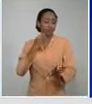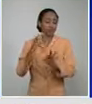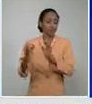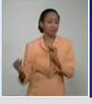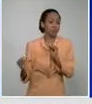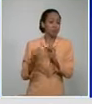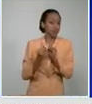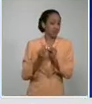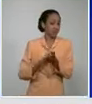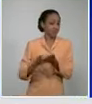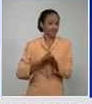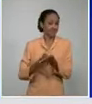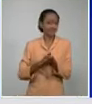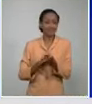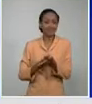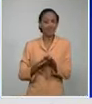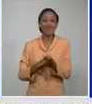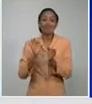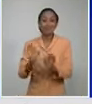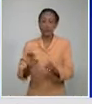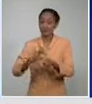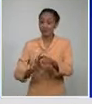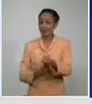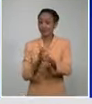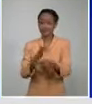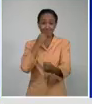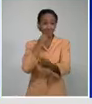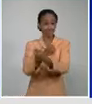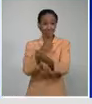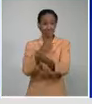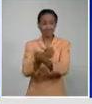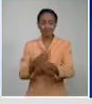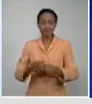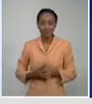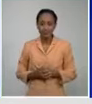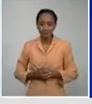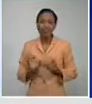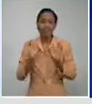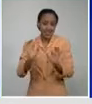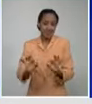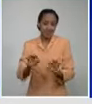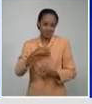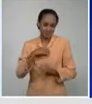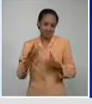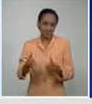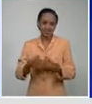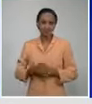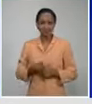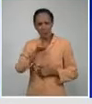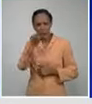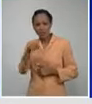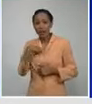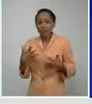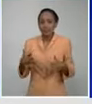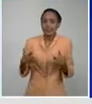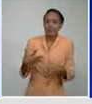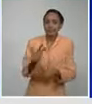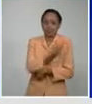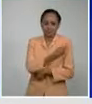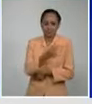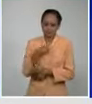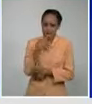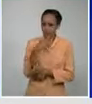de este terrorífico virus. Realmente es así. Bueno, ¿Se puso nervioso, doctor? No, en lo más mínimo.